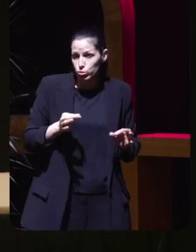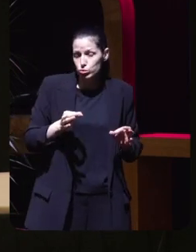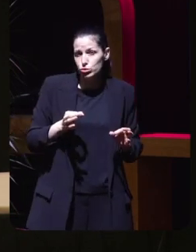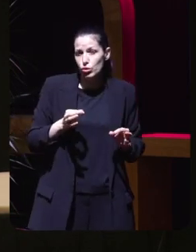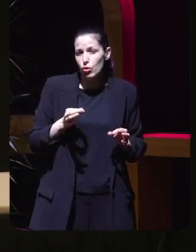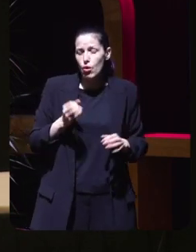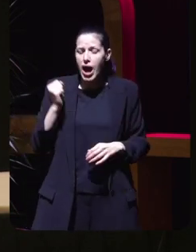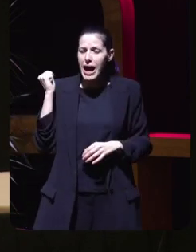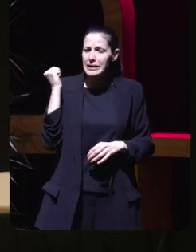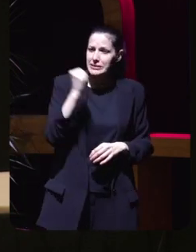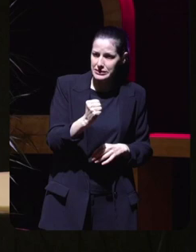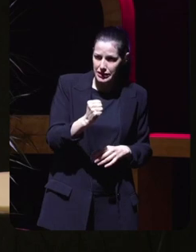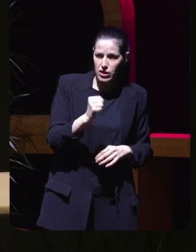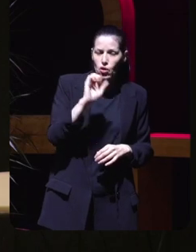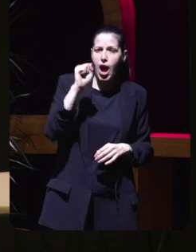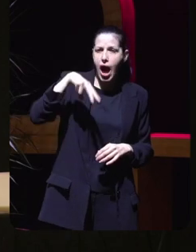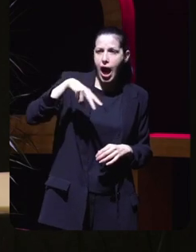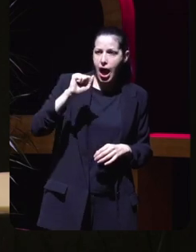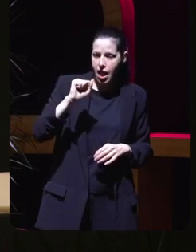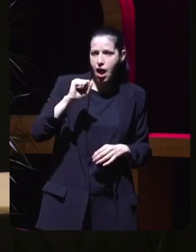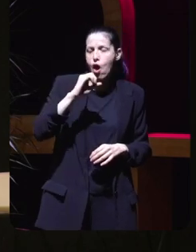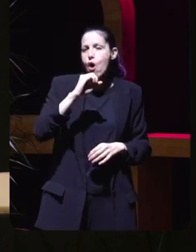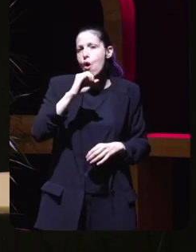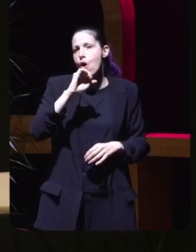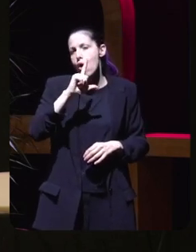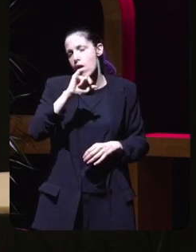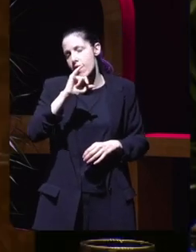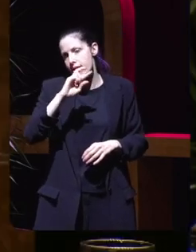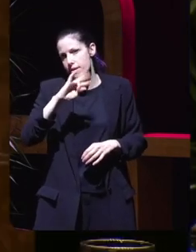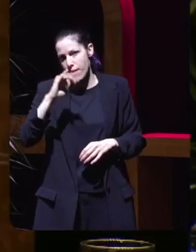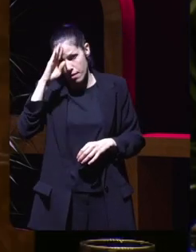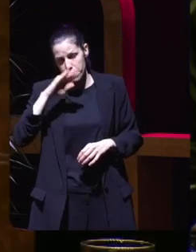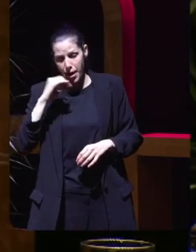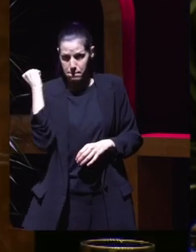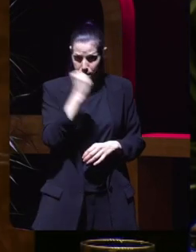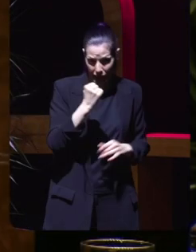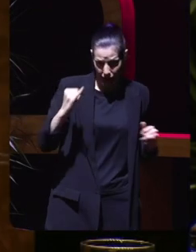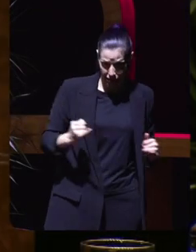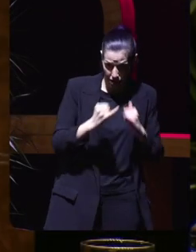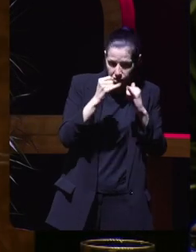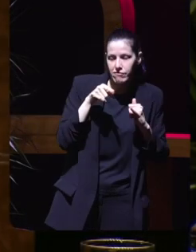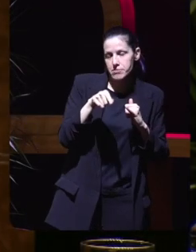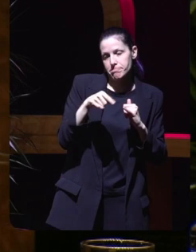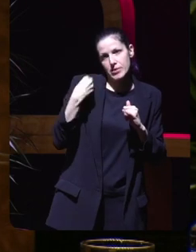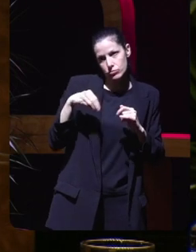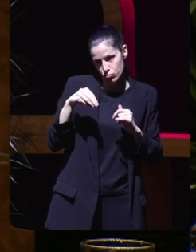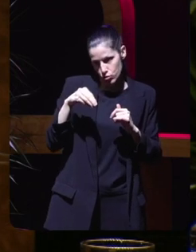asesinato a las nenas en tenerife de Ana y Olivia másdo progenitor no entonces remataba pues dando un datos de